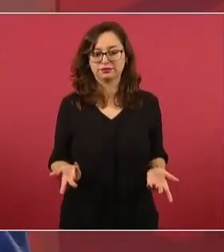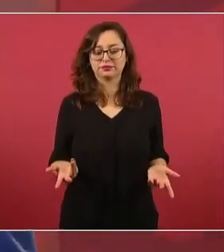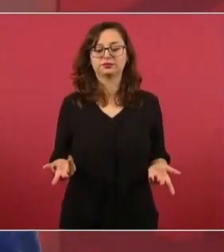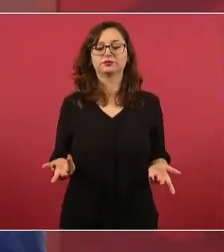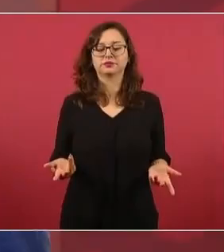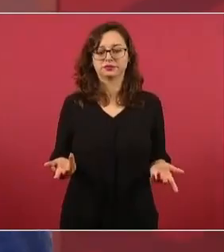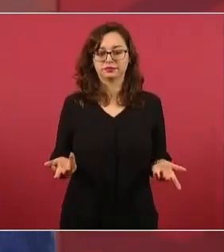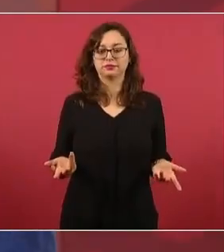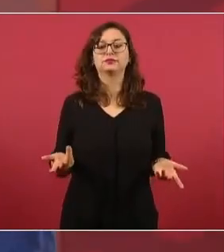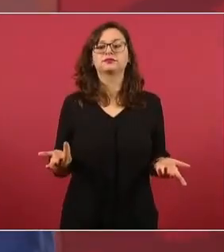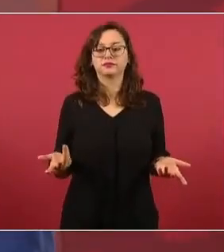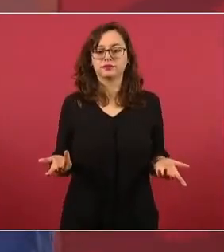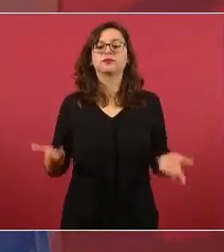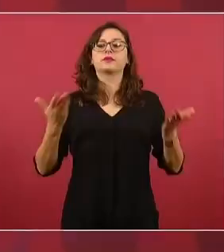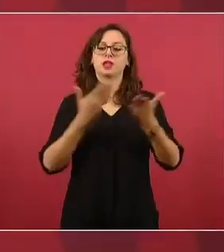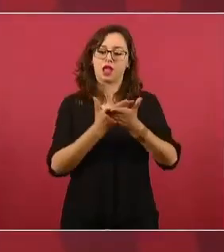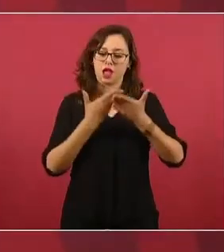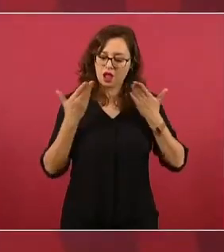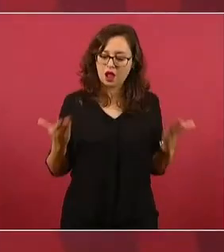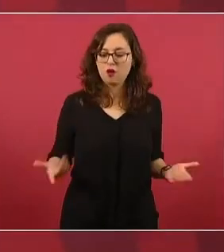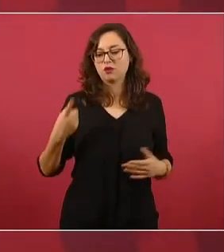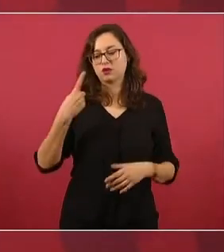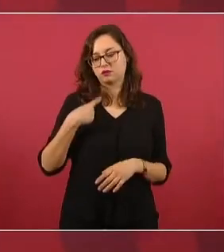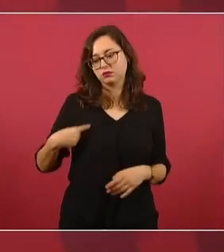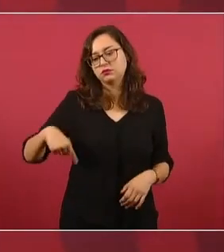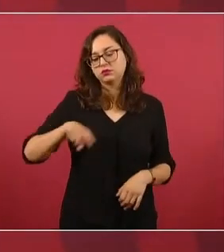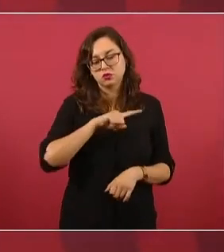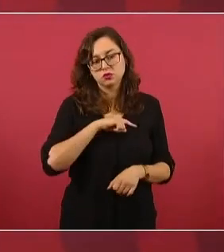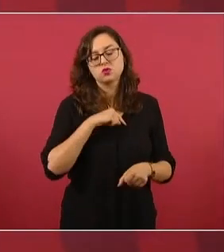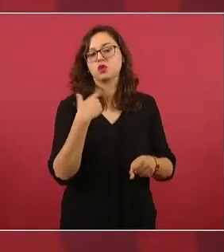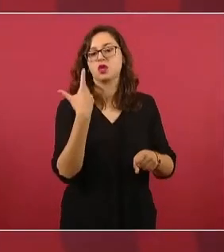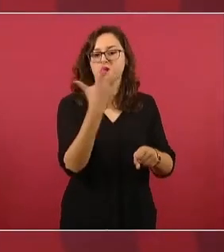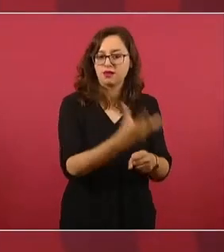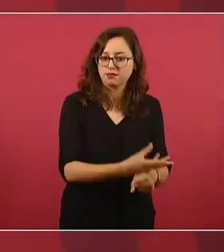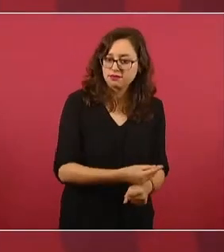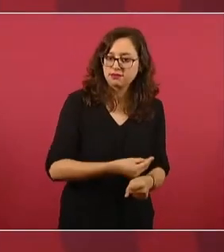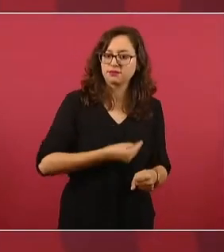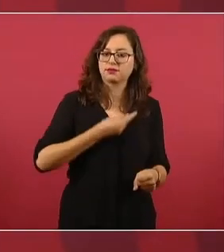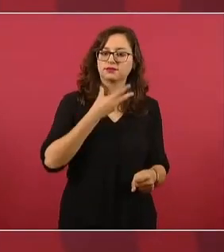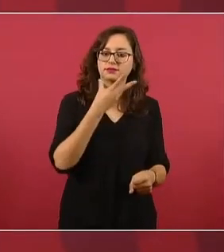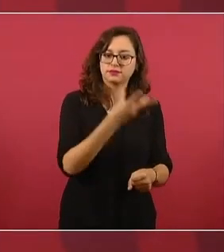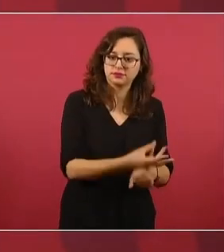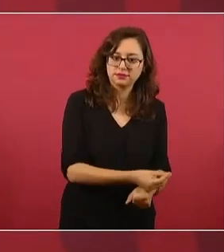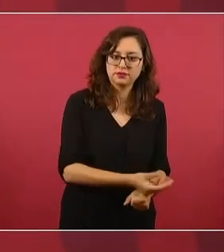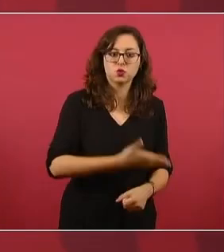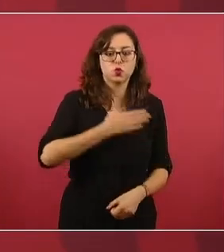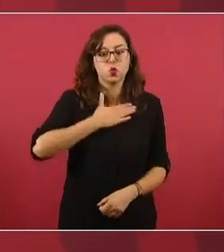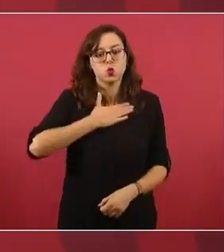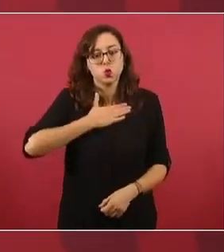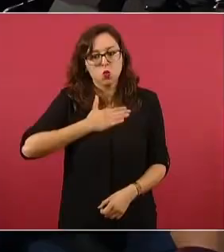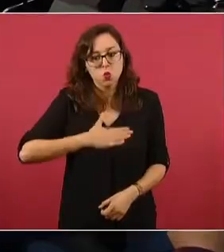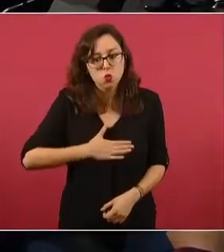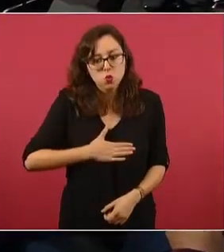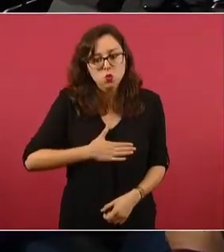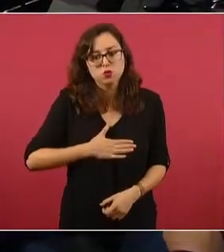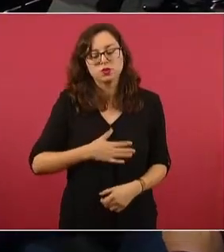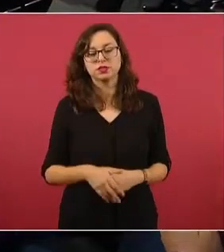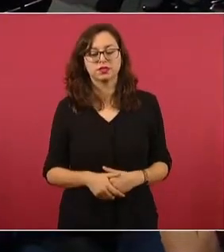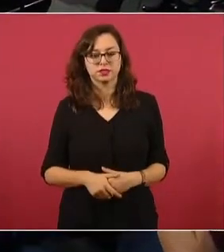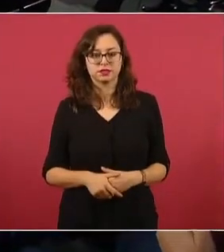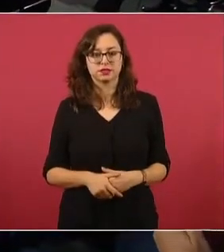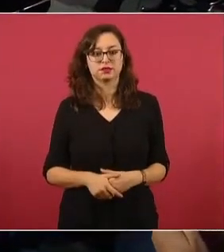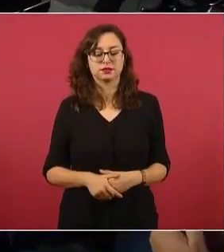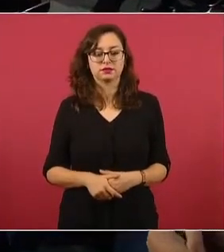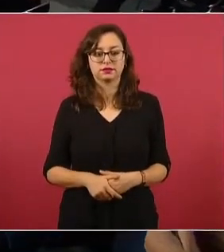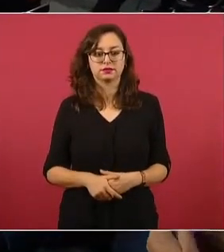Entonces, ahora hay un plan de justicia a los pueblos yaquis. ¿Cuánto les estamos